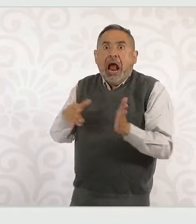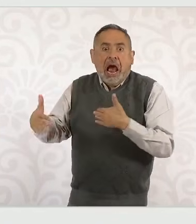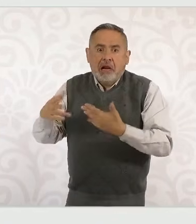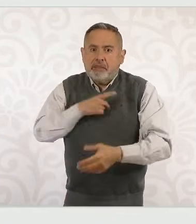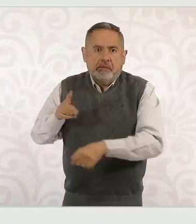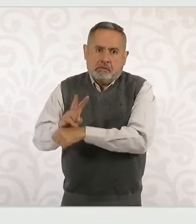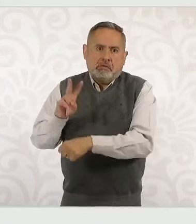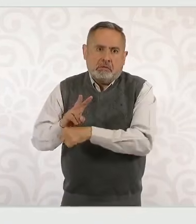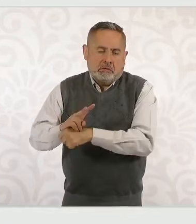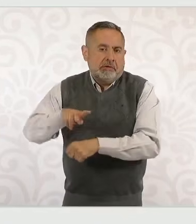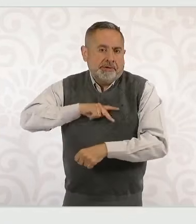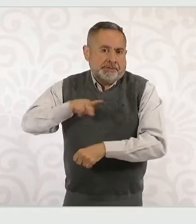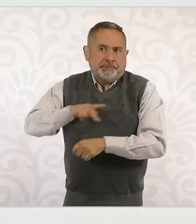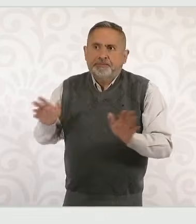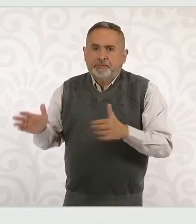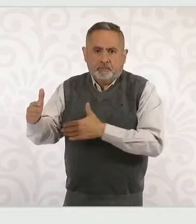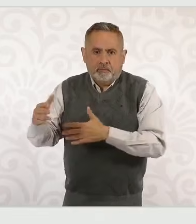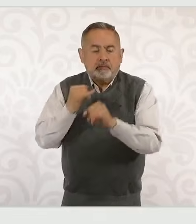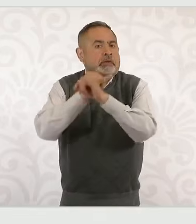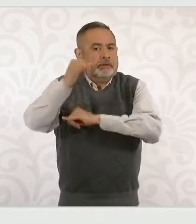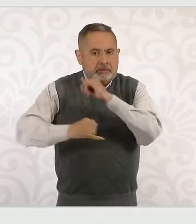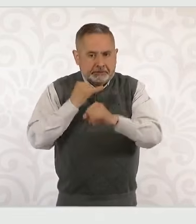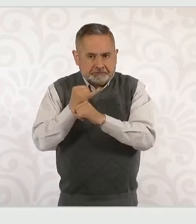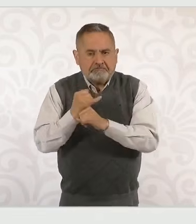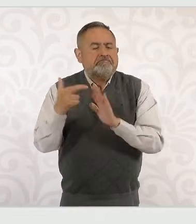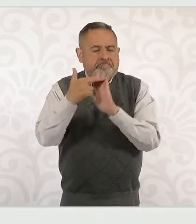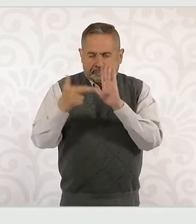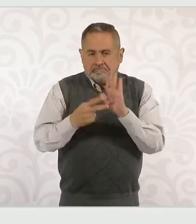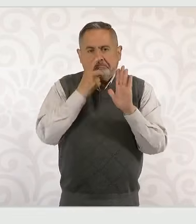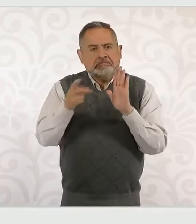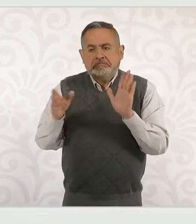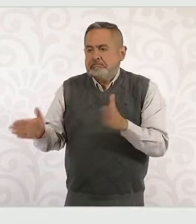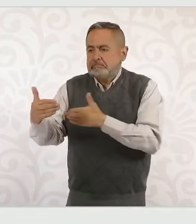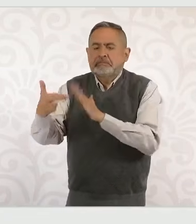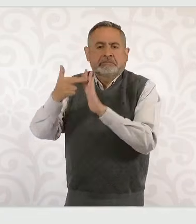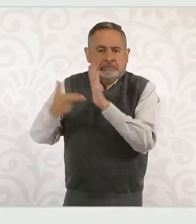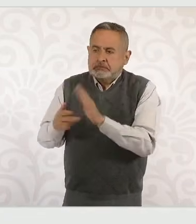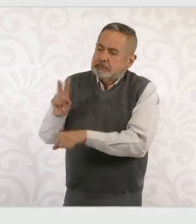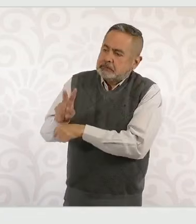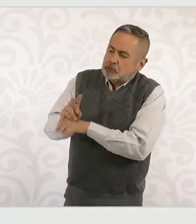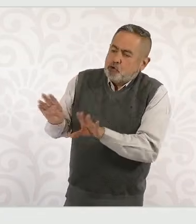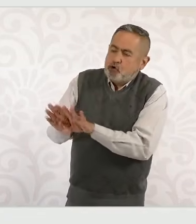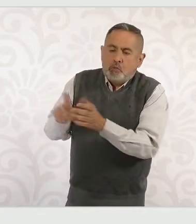resguardadas. A nivel internacional hay protocolos que establecen cómo pueden resguardarse y uno de ellos es que un